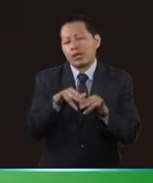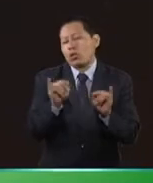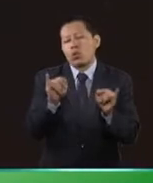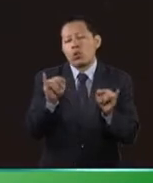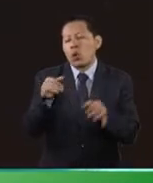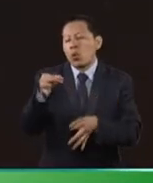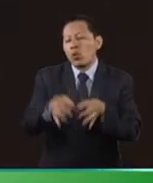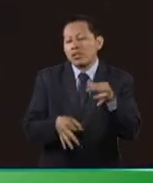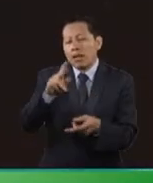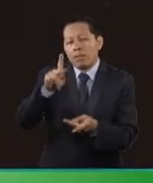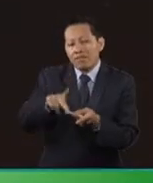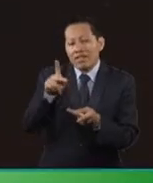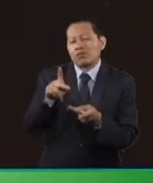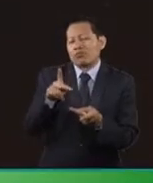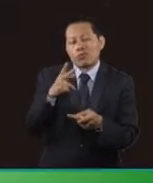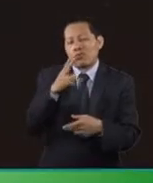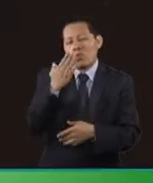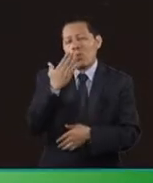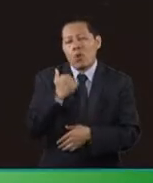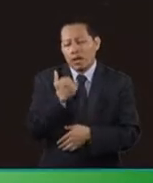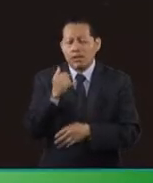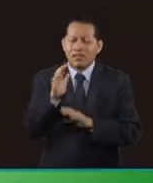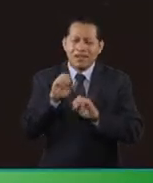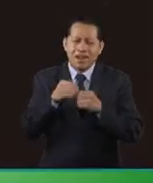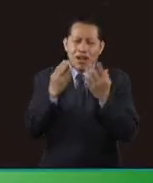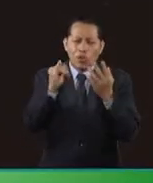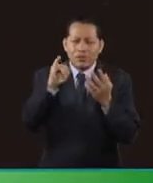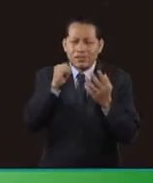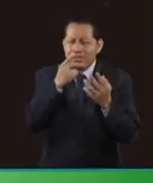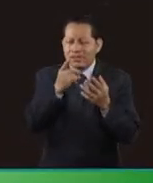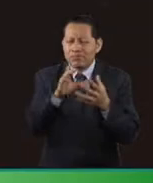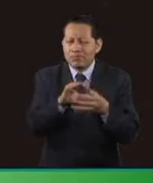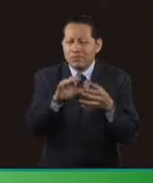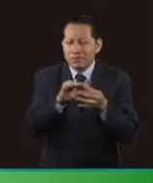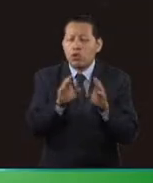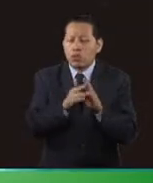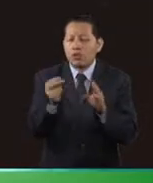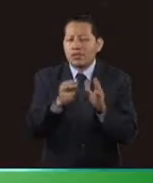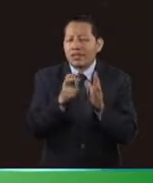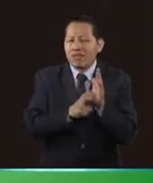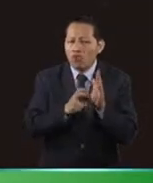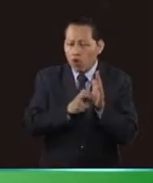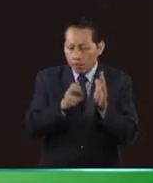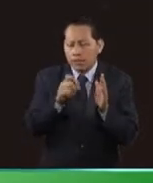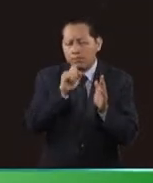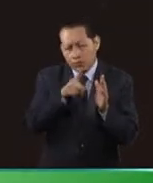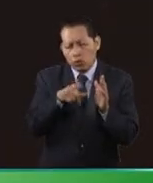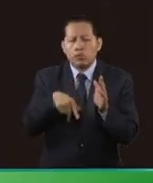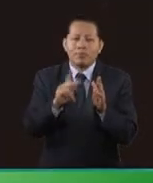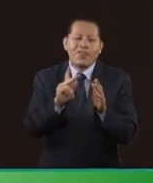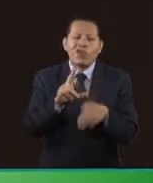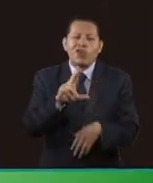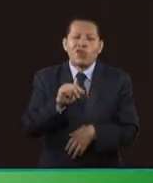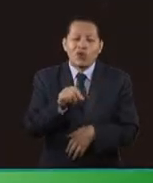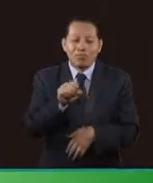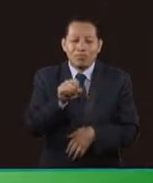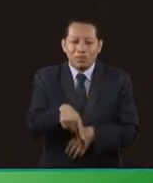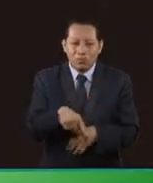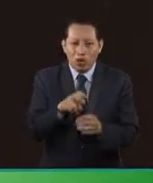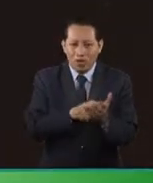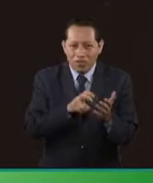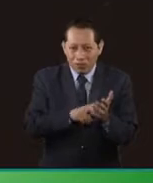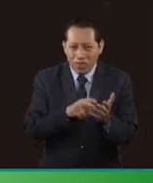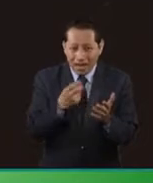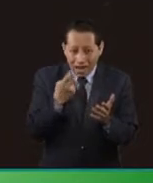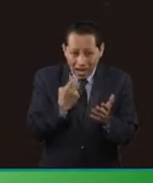judicial Y claro que sí lo hemos dicho reiteradamente se requieren reformas pero no una como esta que termina debilitando